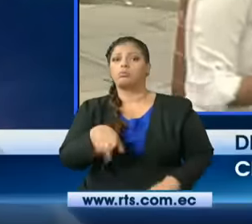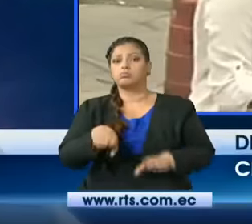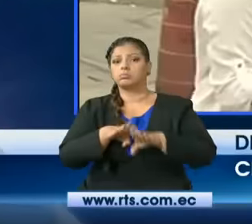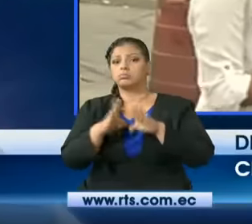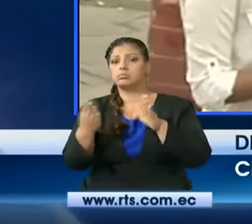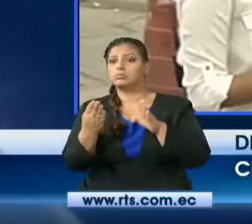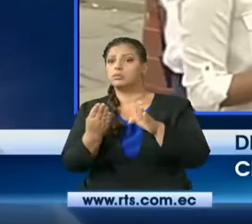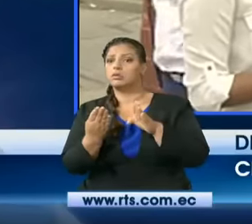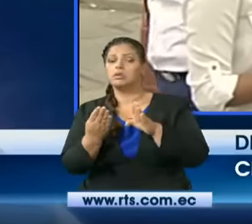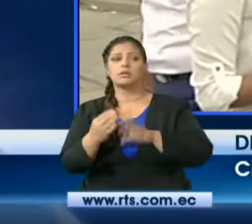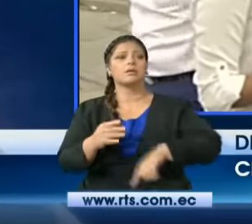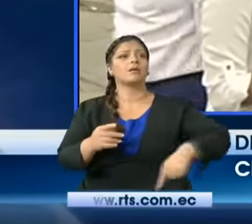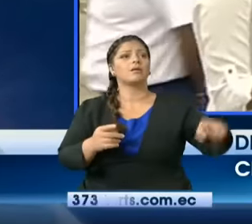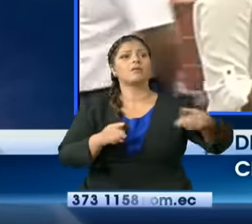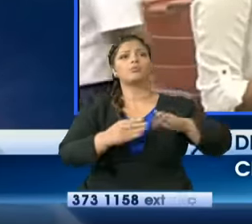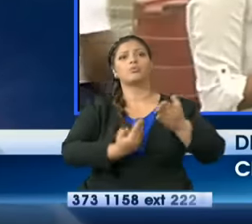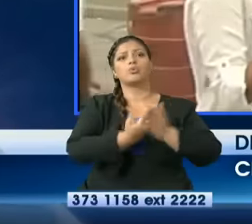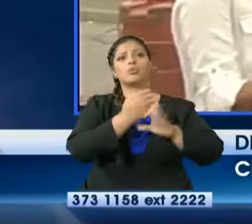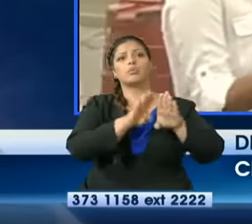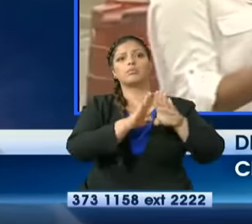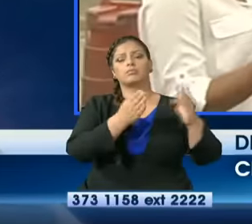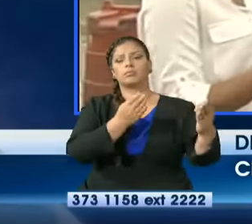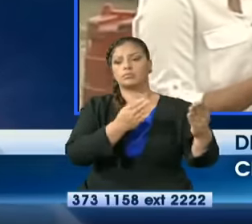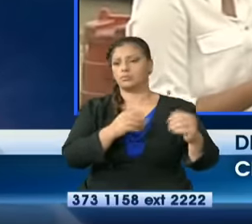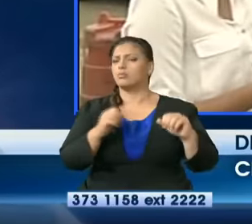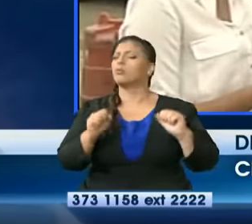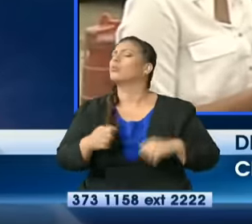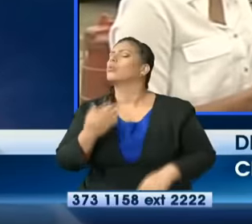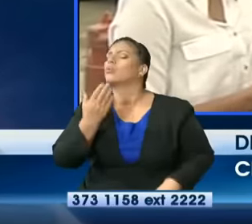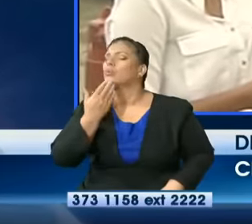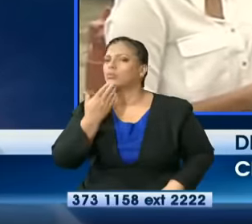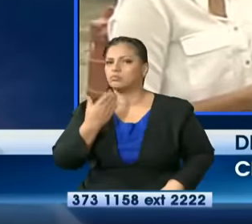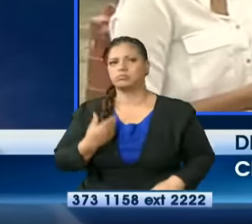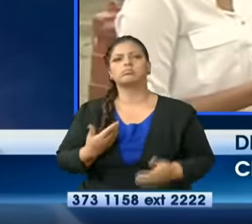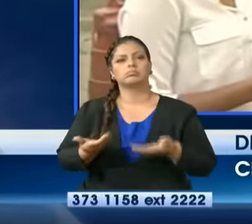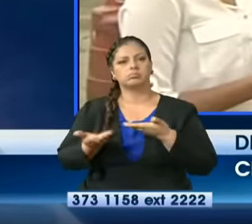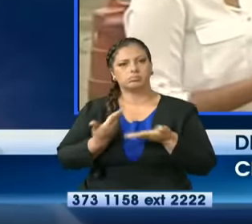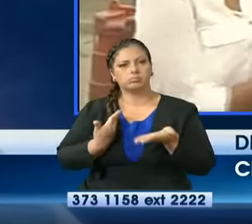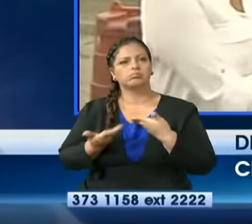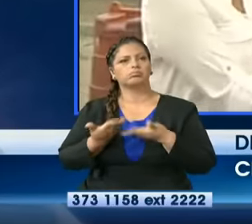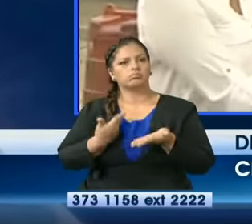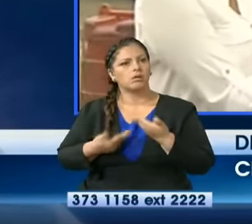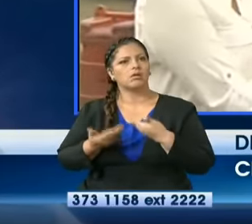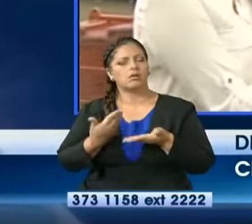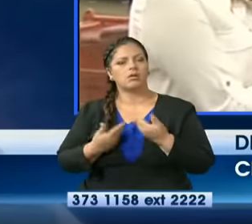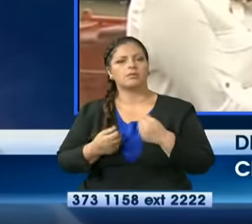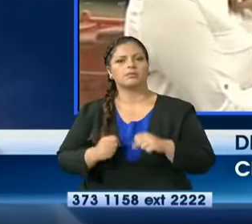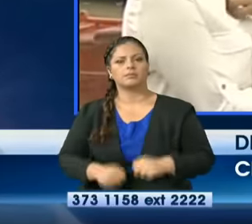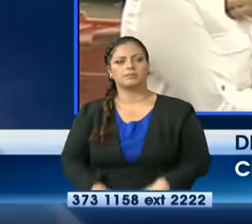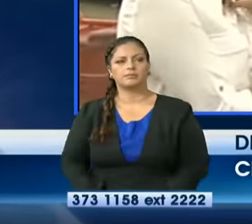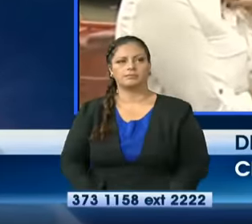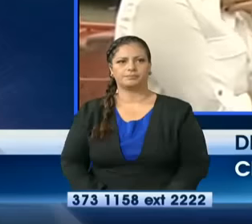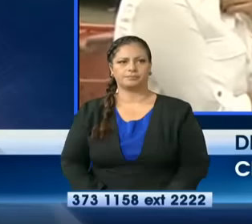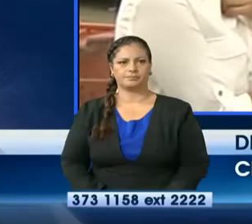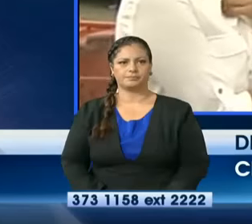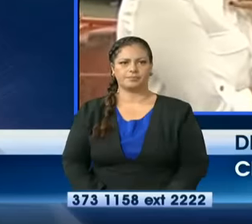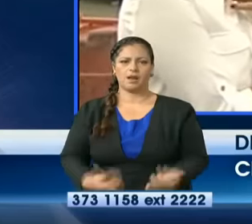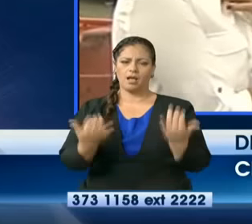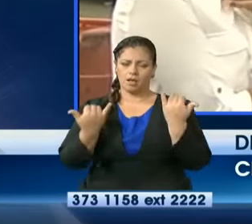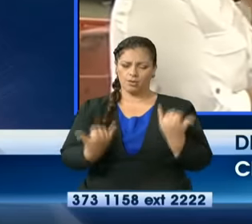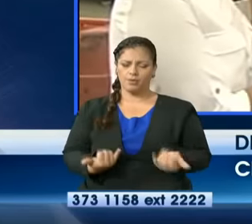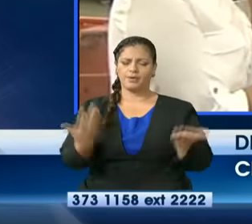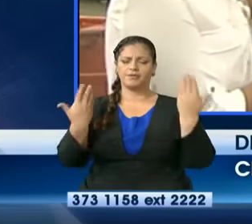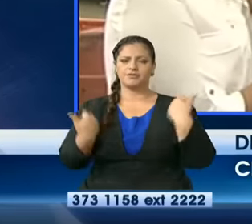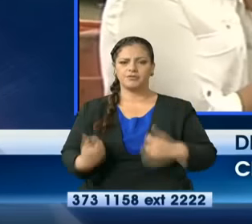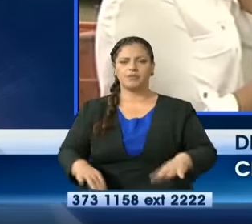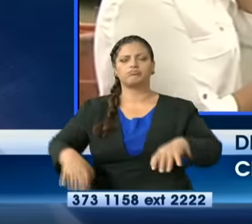del municipio. Otra pregunta, Luxola. La respuesta. ¿Se puede entonces iniciar una acción legal en contra de él? Bueno, nosotros en este momento hemos tomado ya las acciones administrativas.